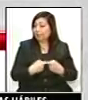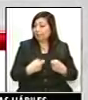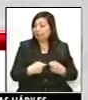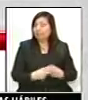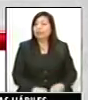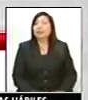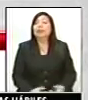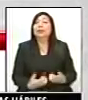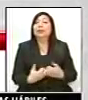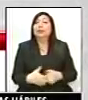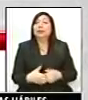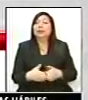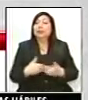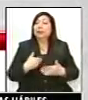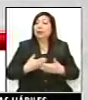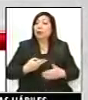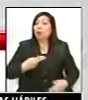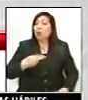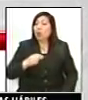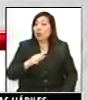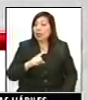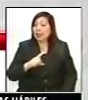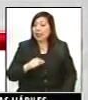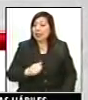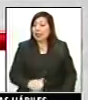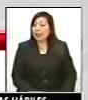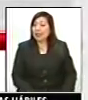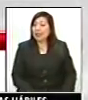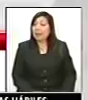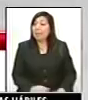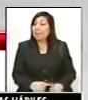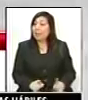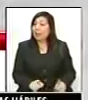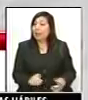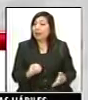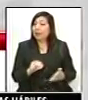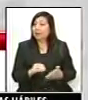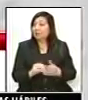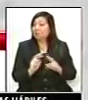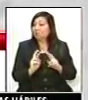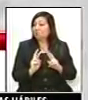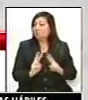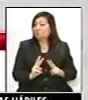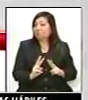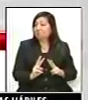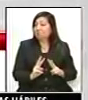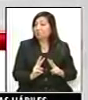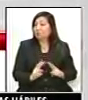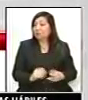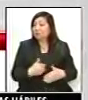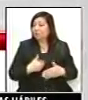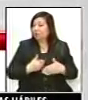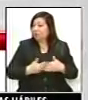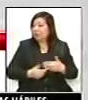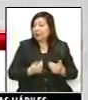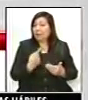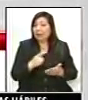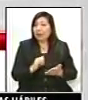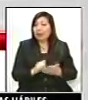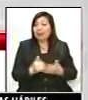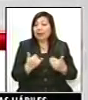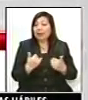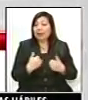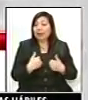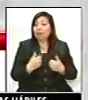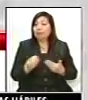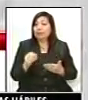a empresa de generación Guayaga S.A. En la diapositiva que se observa, se aprecia el procedimiento para la obtención de